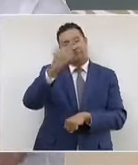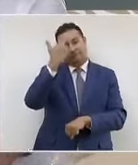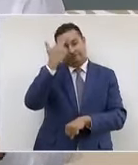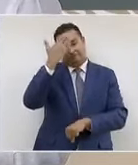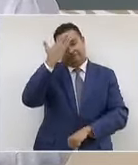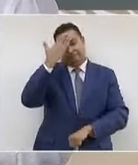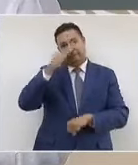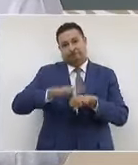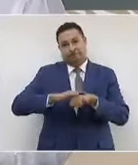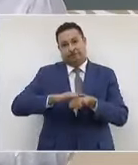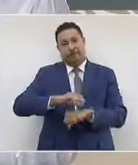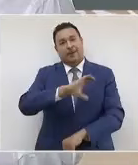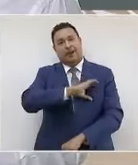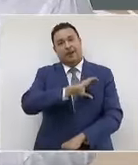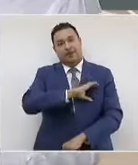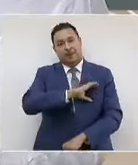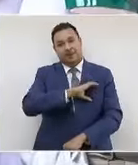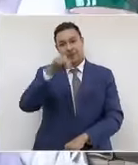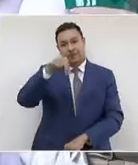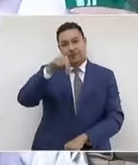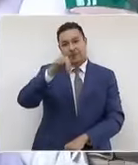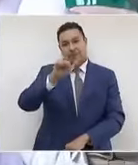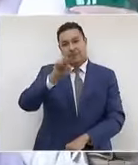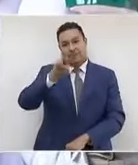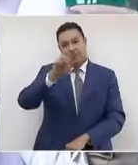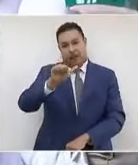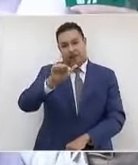recordamos con mucho cariño.